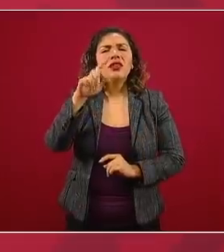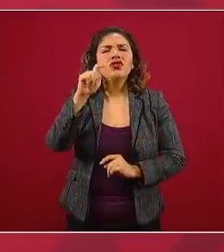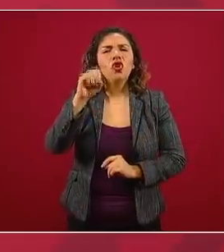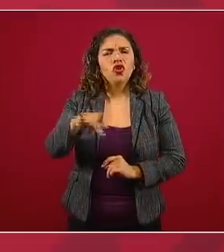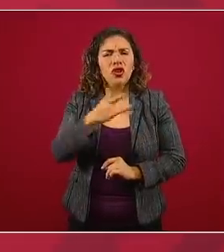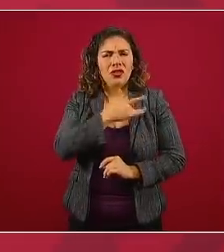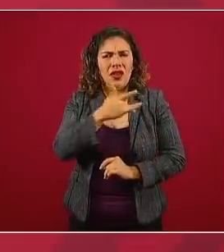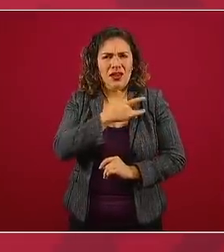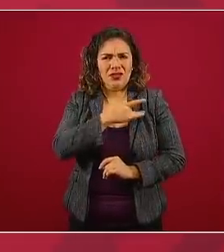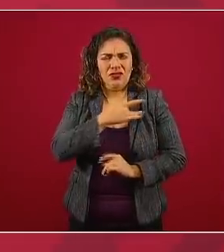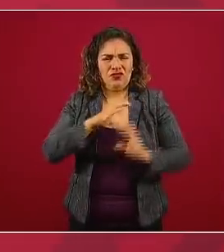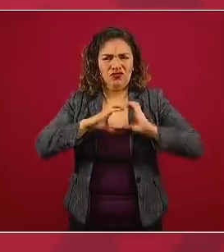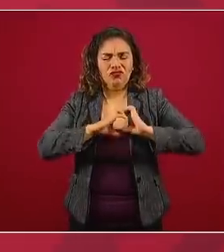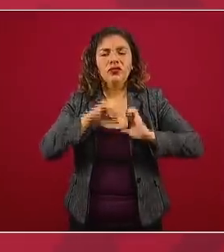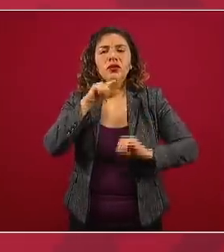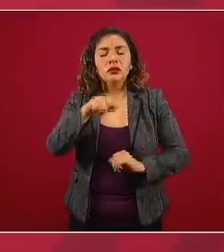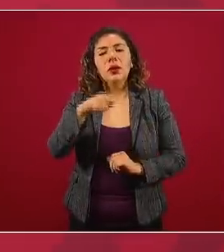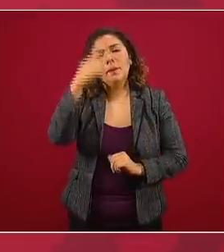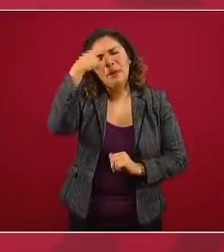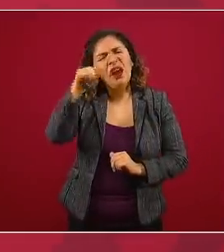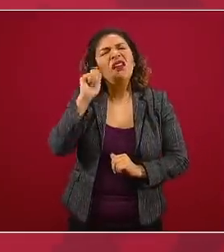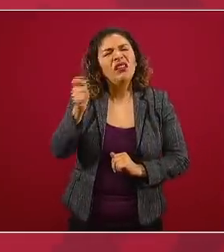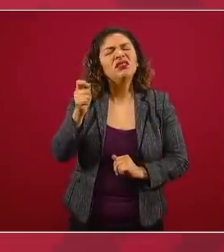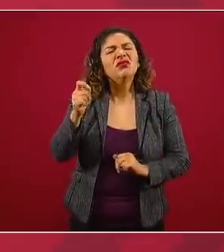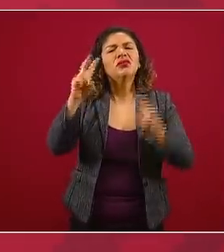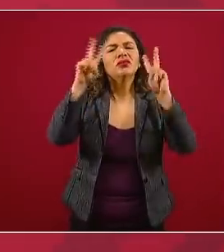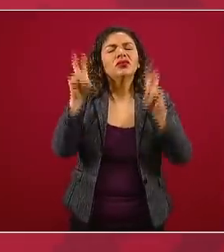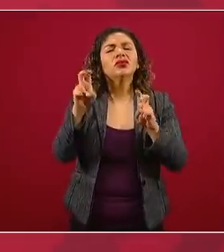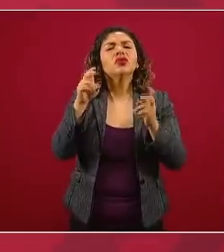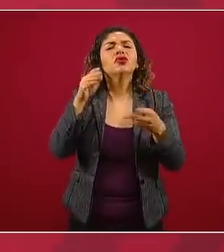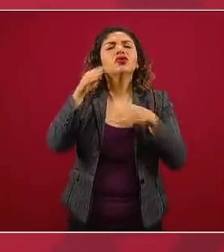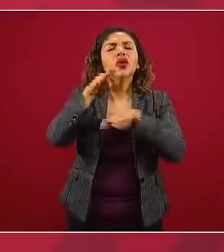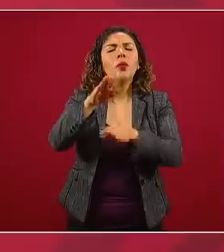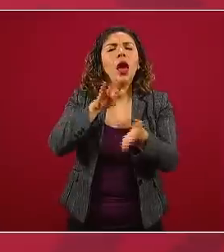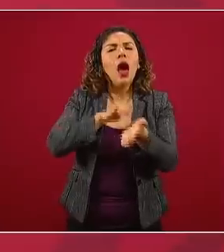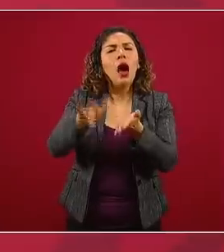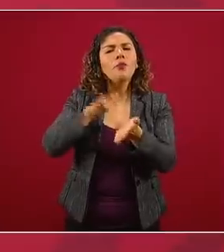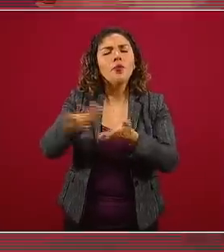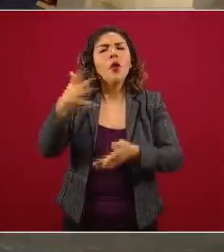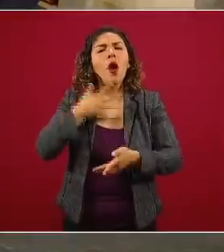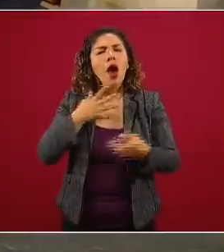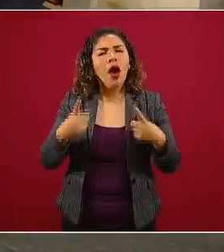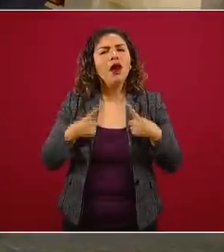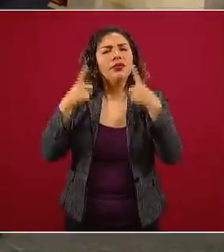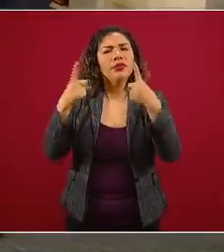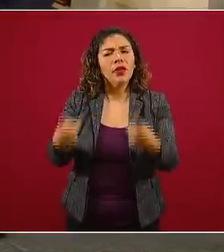del apoyo que se está brindando